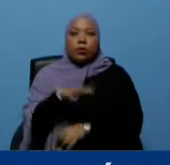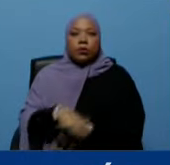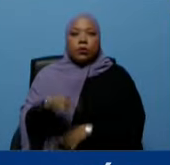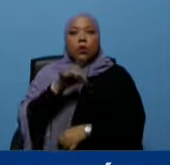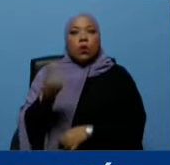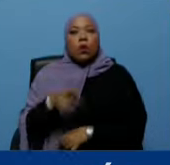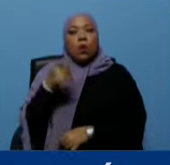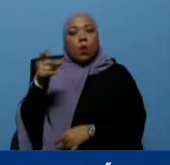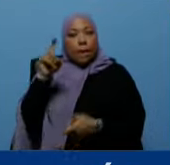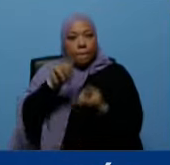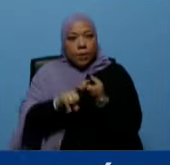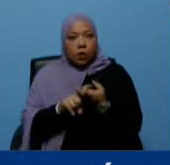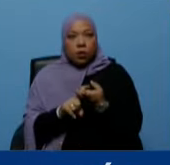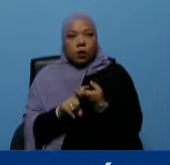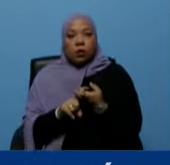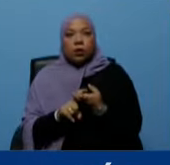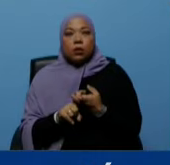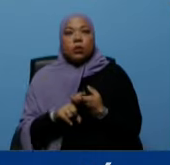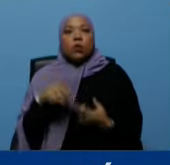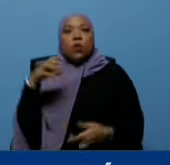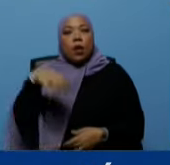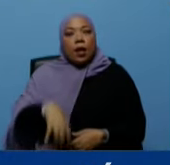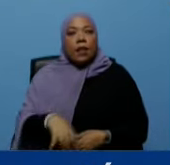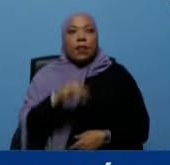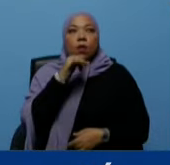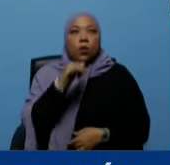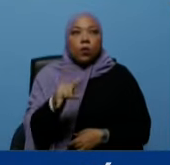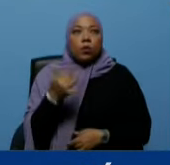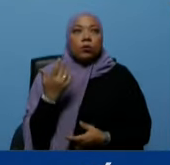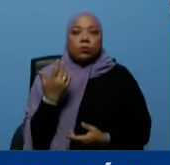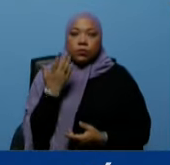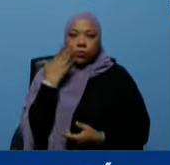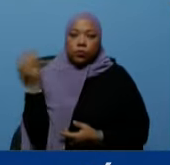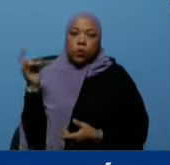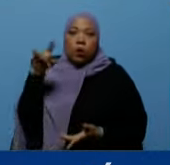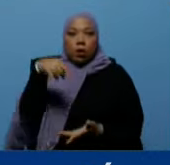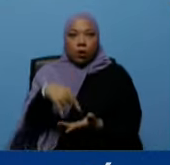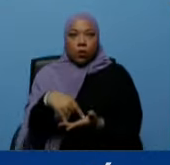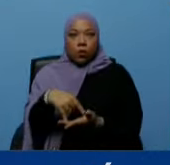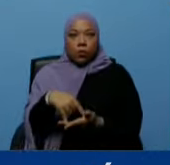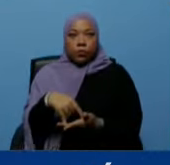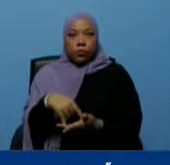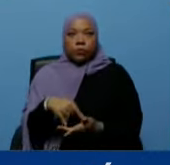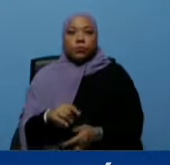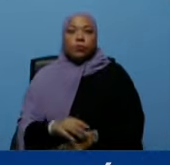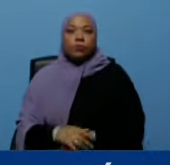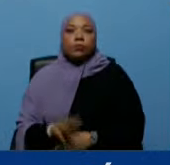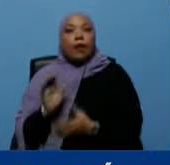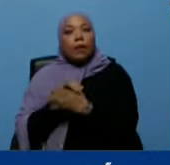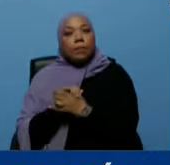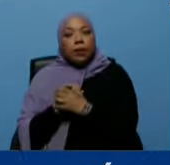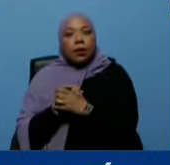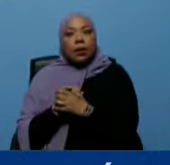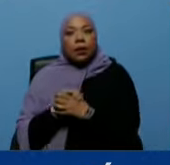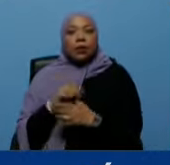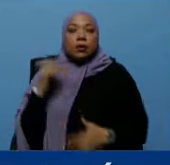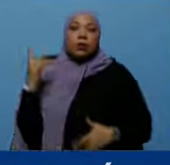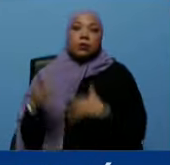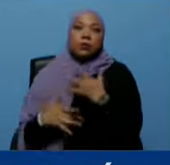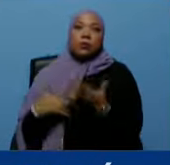primera combatiente del estado Carabobo, Nancy, mi amiga Nancy.